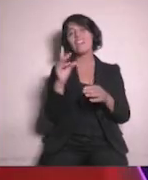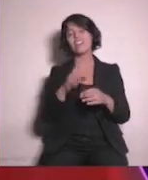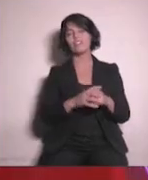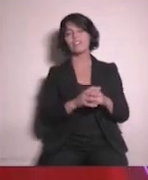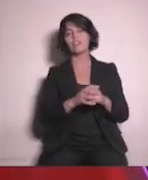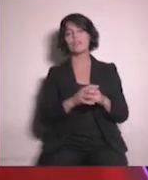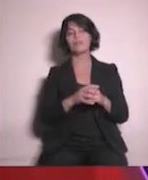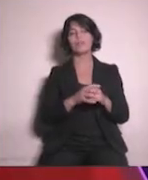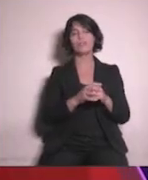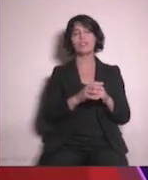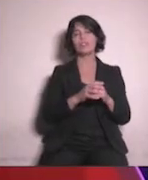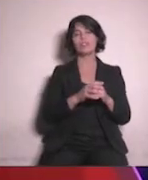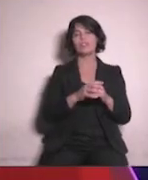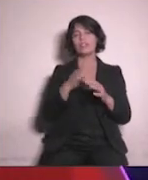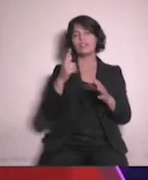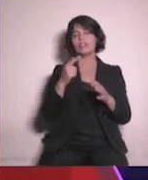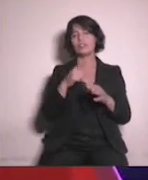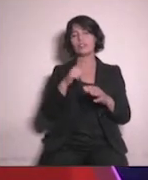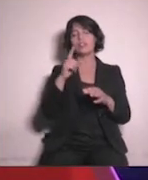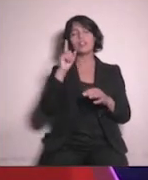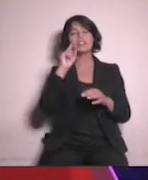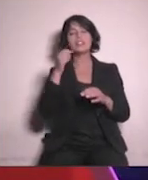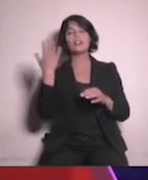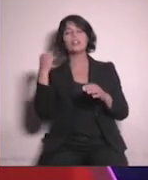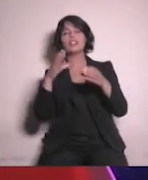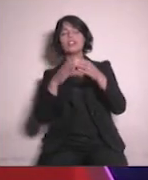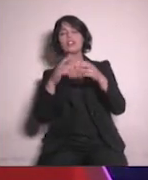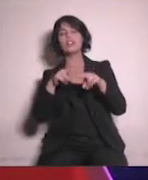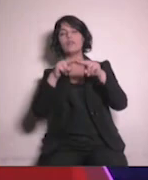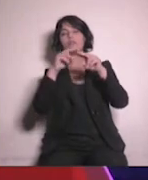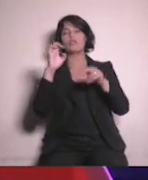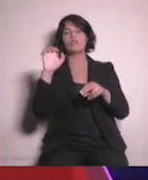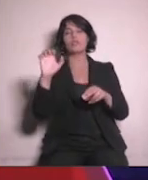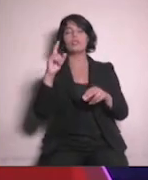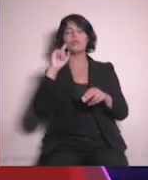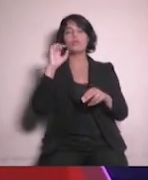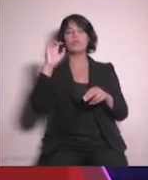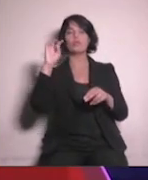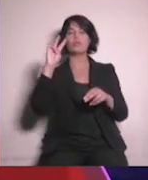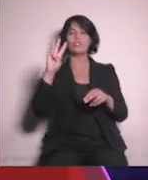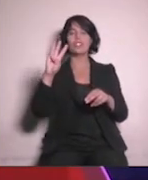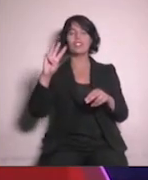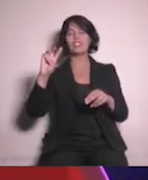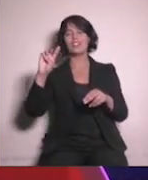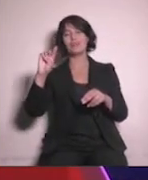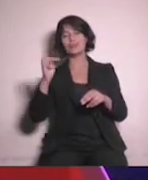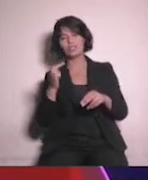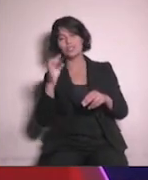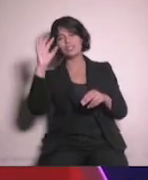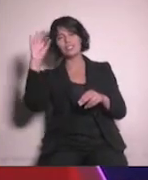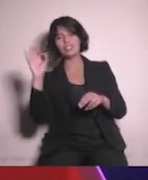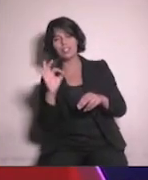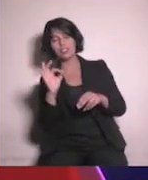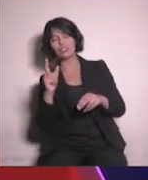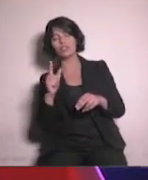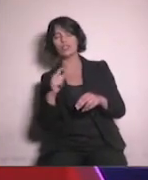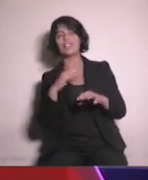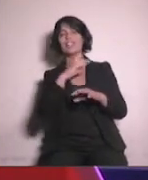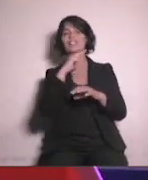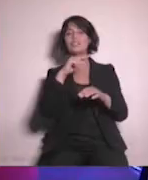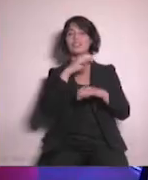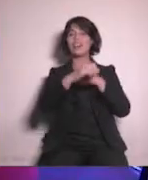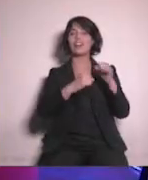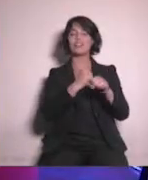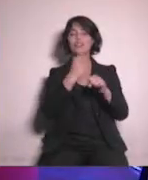de rentabilidad en el año. El que estaba en el fondo E obtuvo un 3% de rentabilidad en el año. Si hay una persona